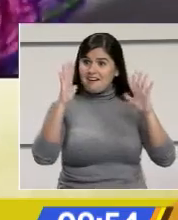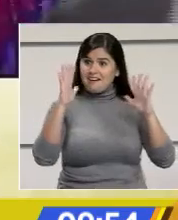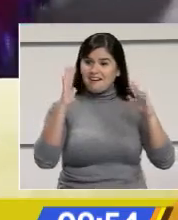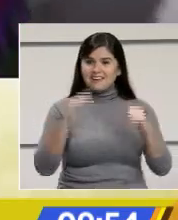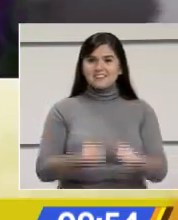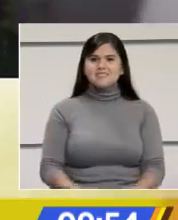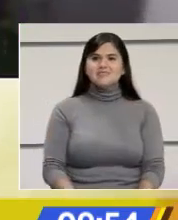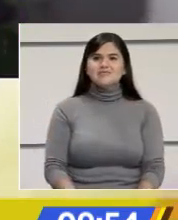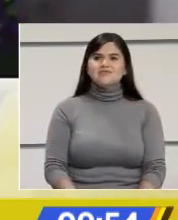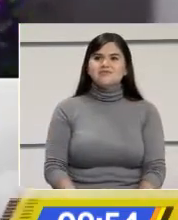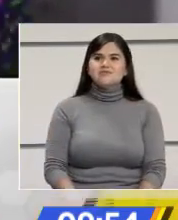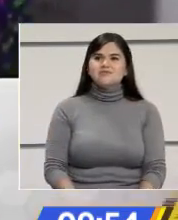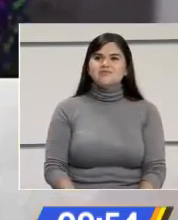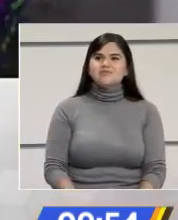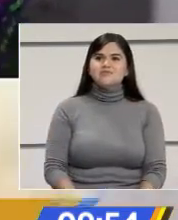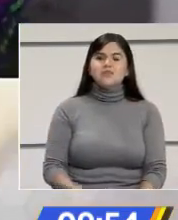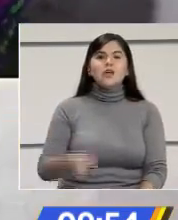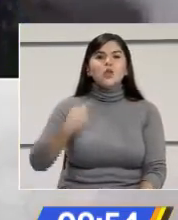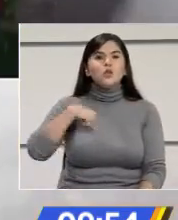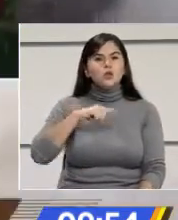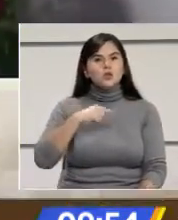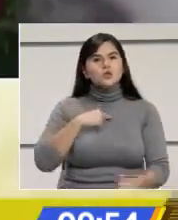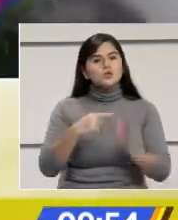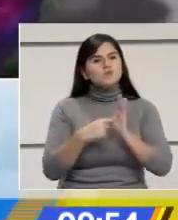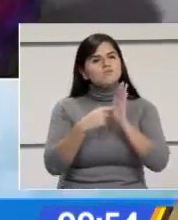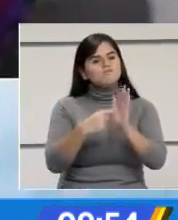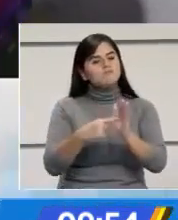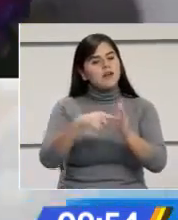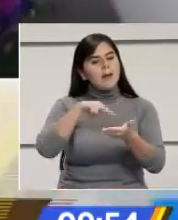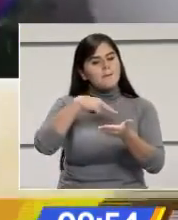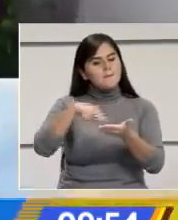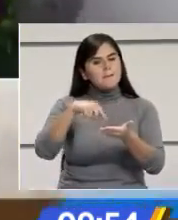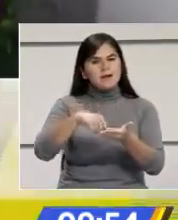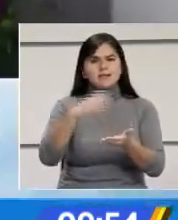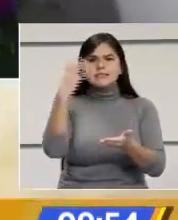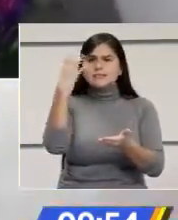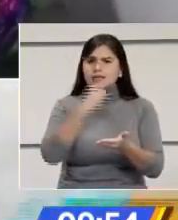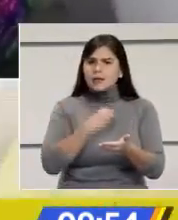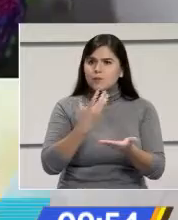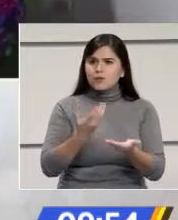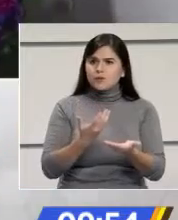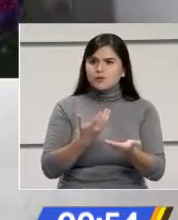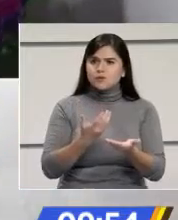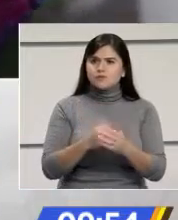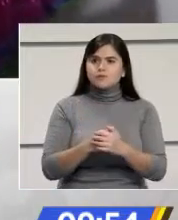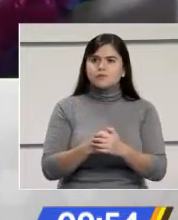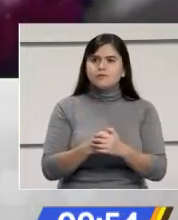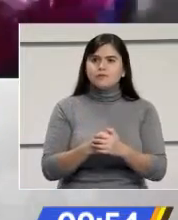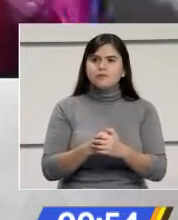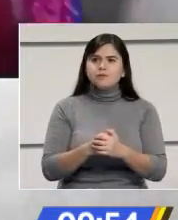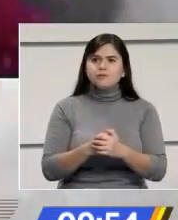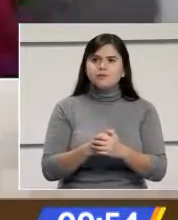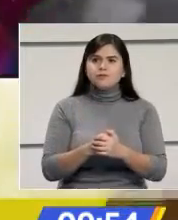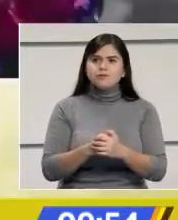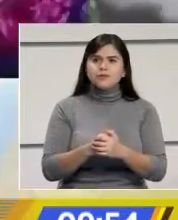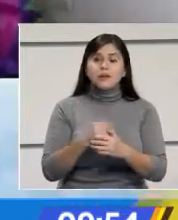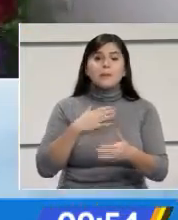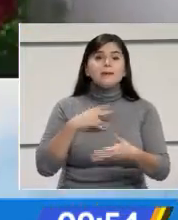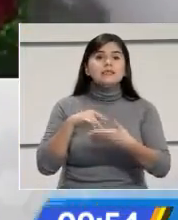aulas de preescolar resaltamos esos bailes, esos alumnitos hermosos míos, ¿vieron que ellos bailan? Ajá. Bailan